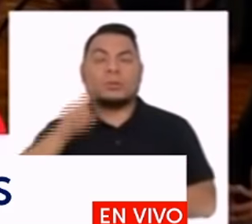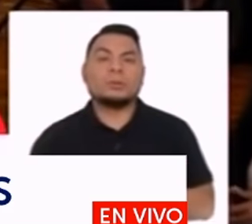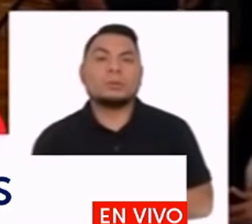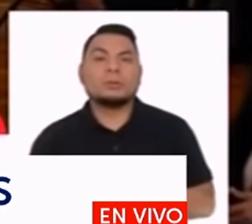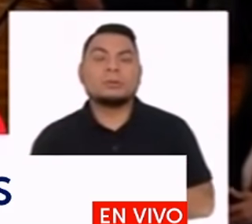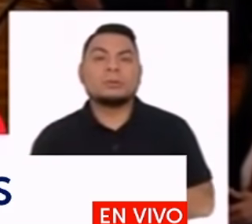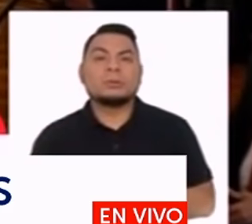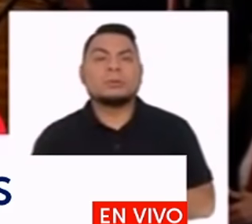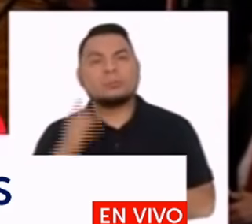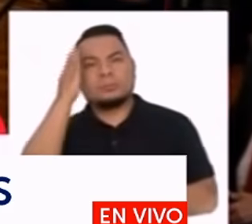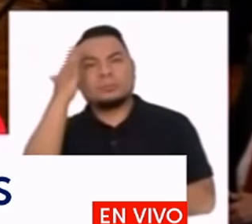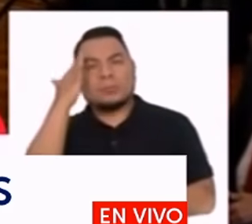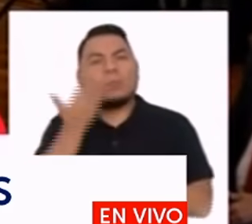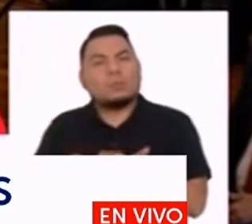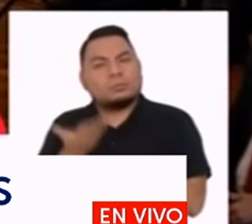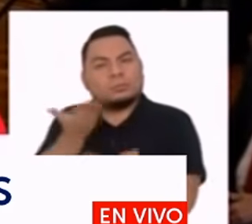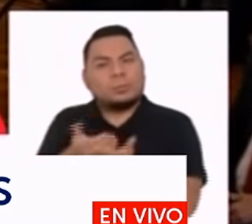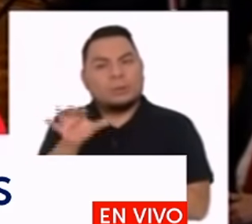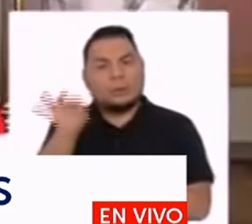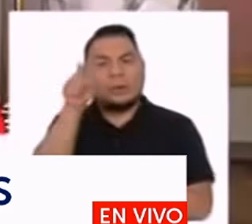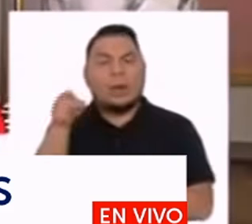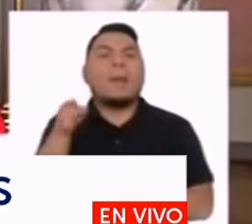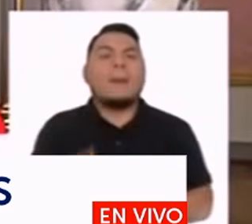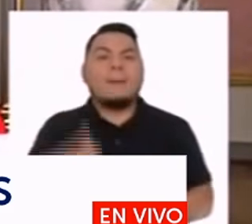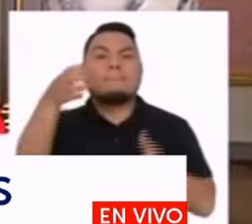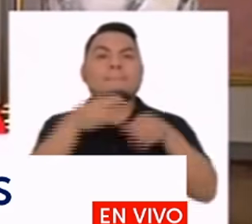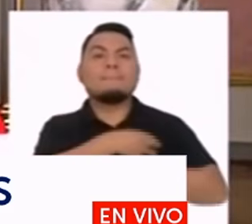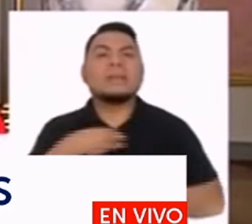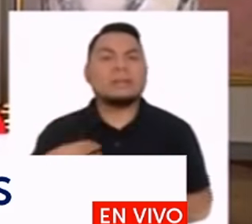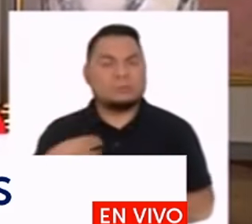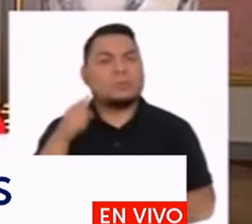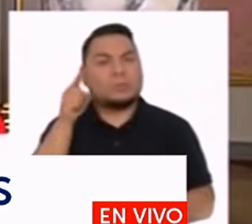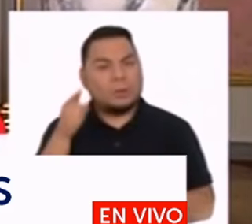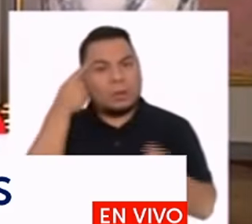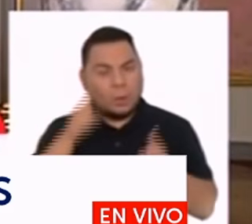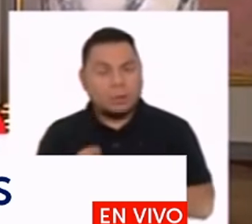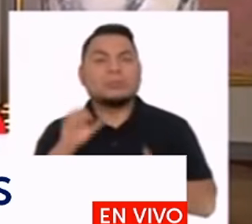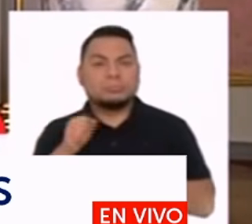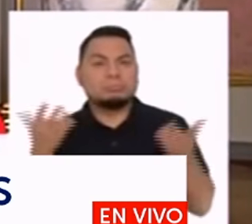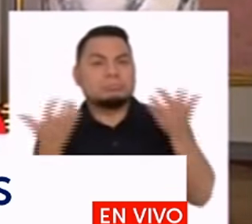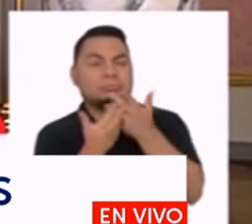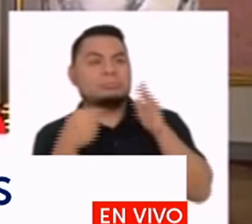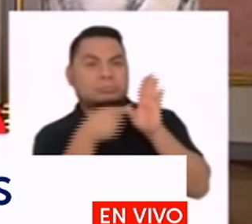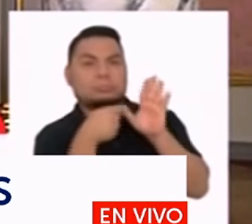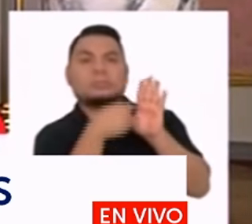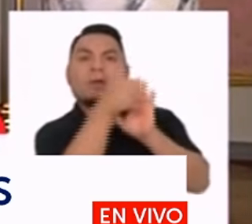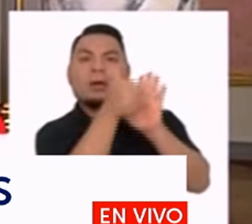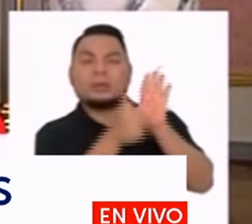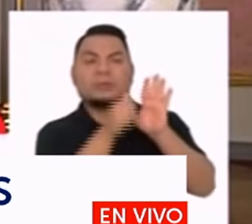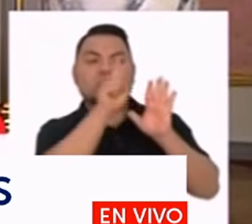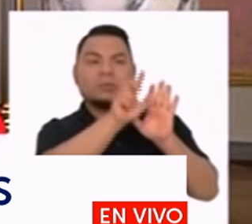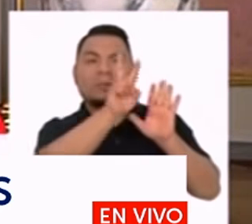2021. Vista la propuesta de la señora Presidenta del Consejo de Ministros, de conformidad con el